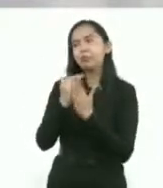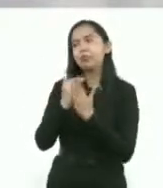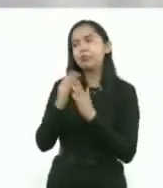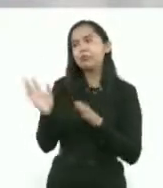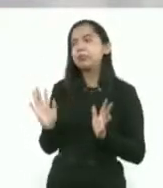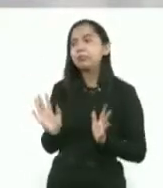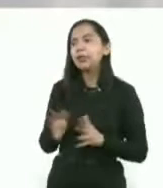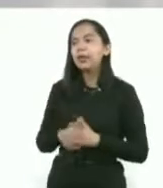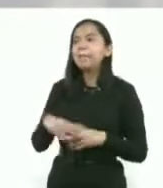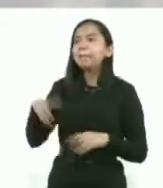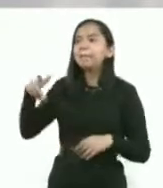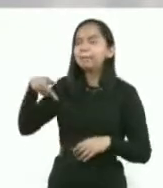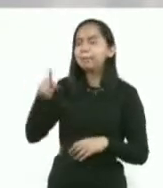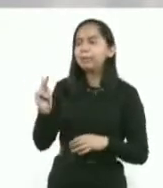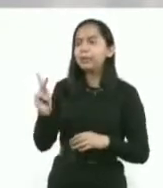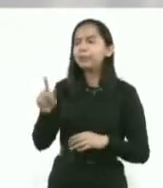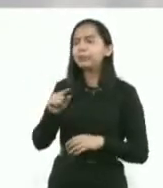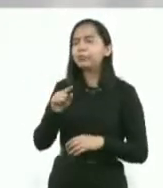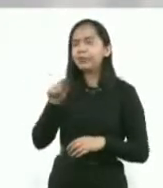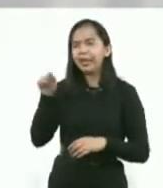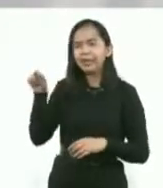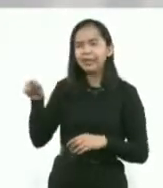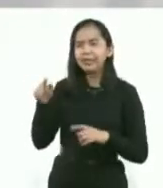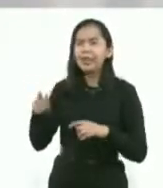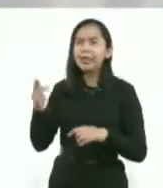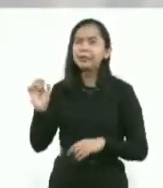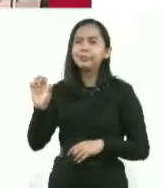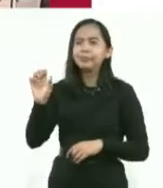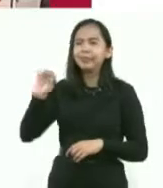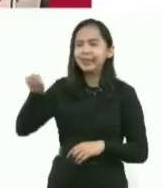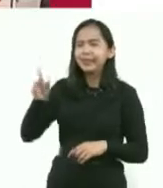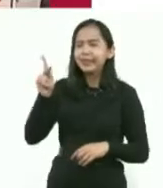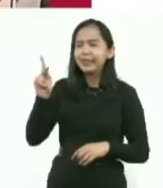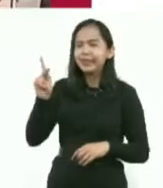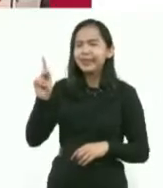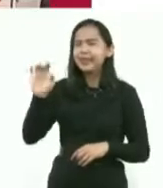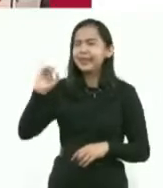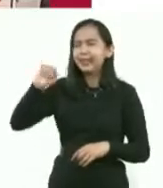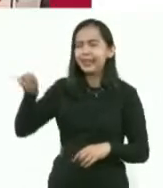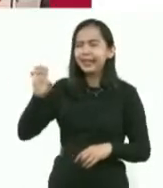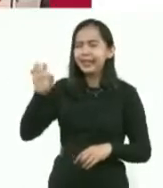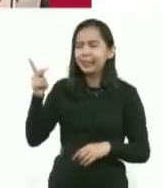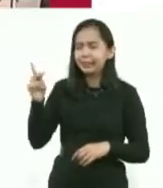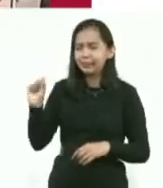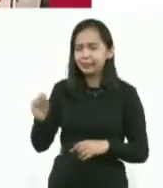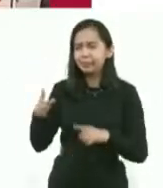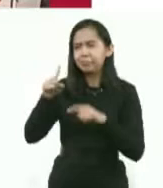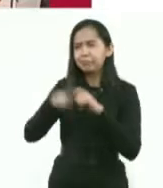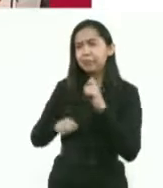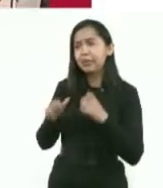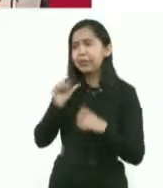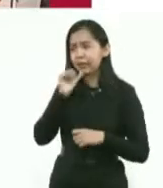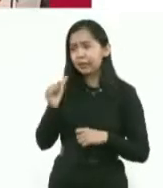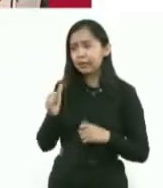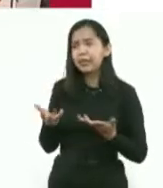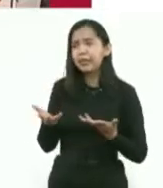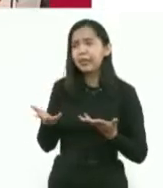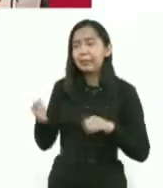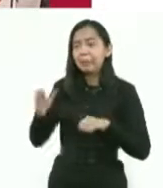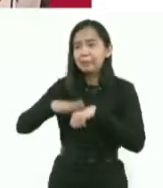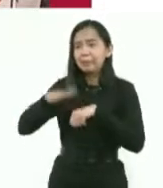extremo. Porque si no hubiera el subsidio, si no hubiera el apoyo al incentivo fiscal, al